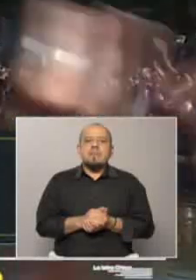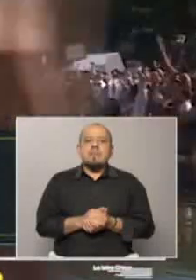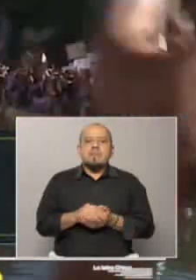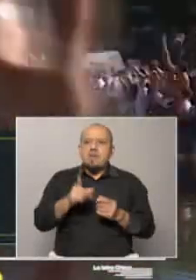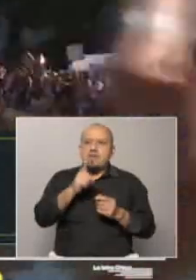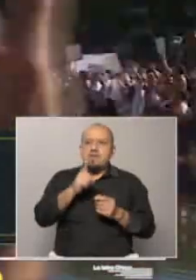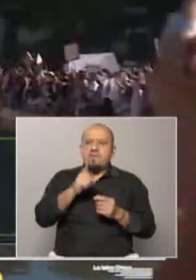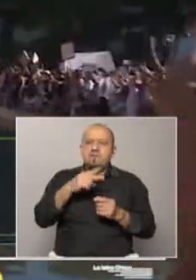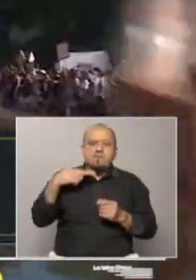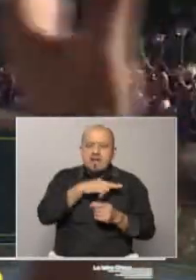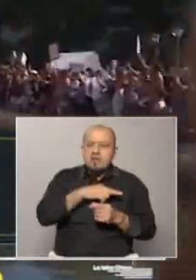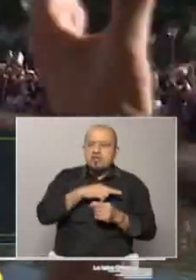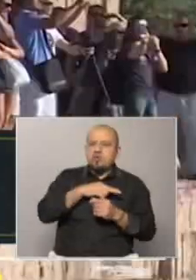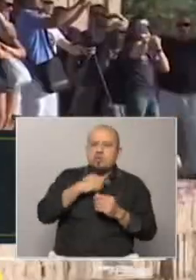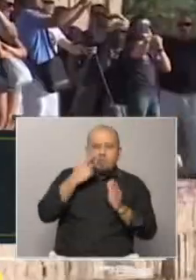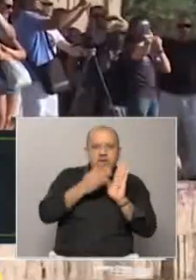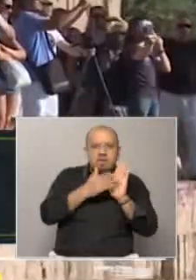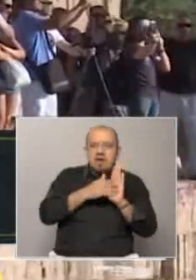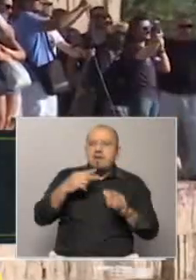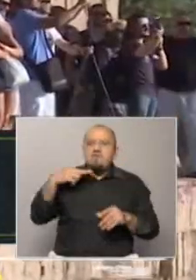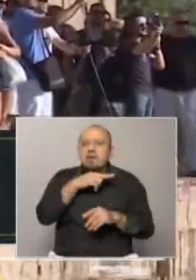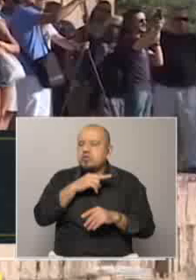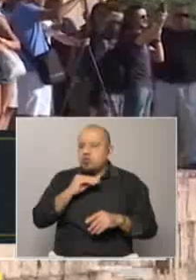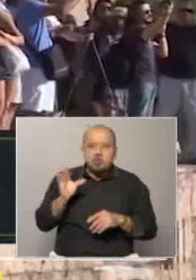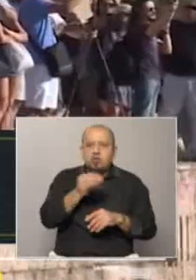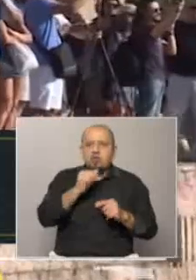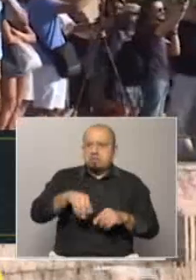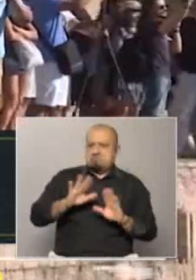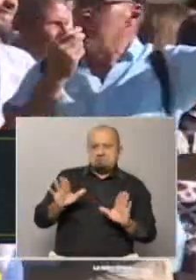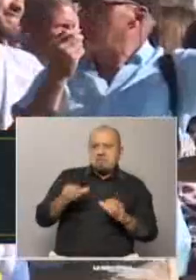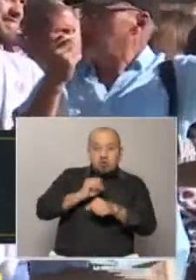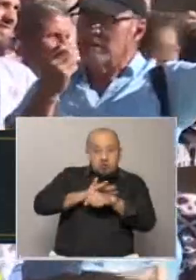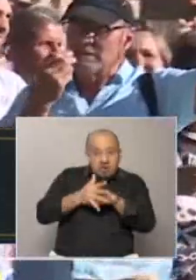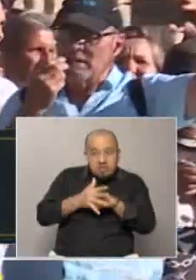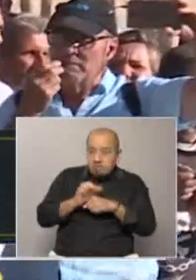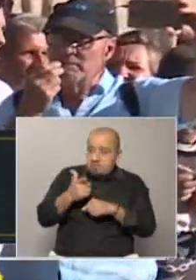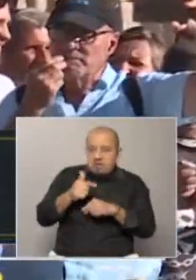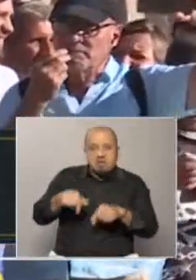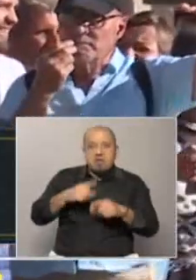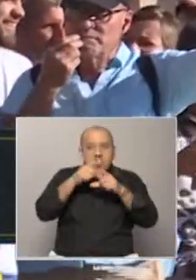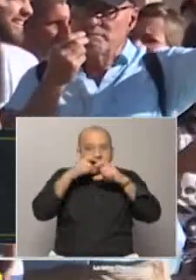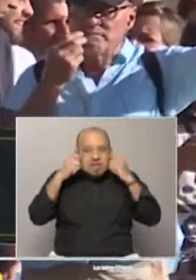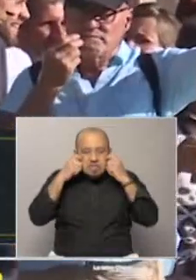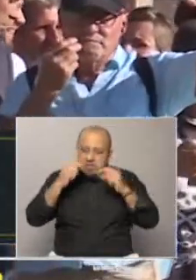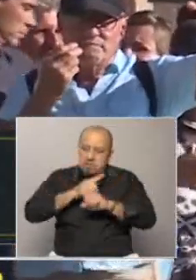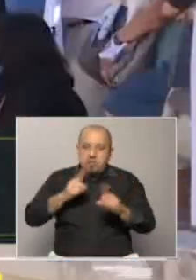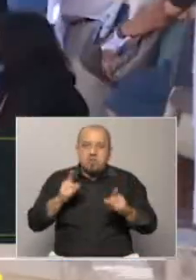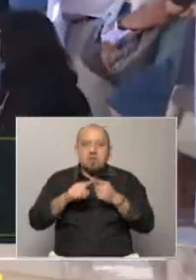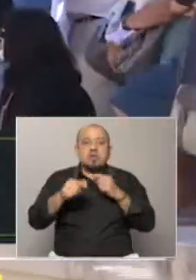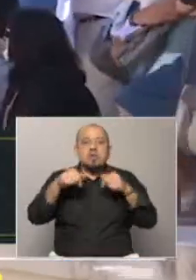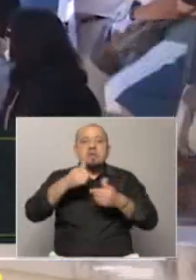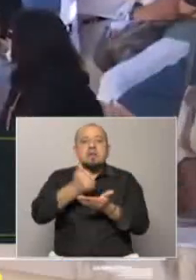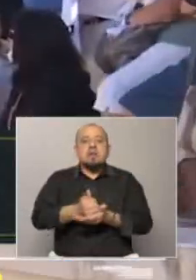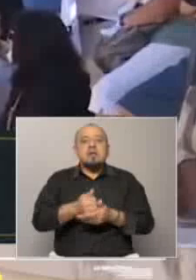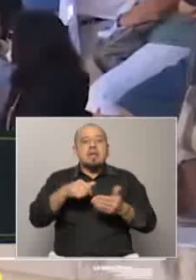Falsos test, falsos positivos es el grito de la multitud de manifestantes que niegan la pandemia y se oponen al uso de mascarillas y que se han concentrado esta